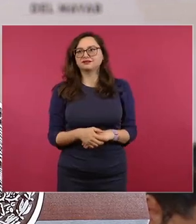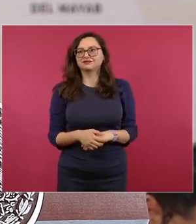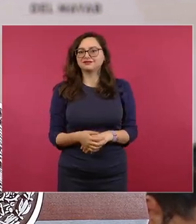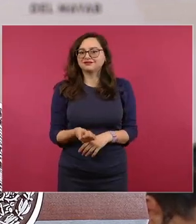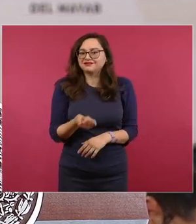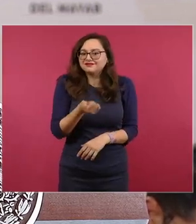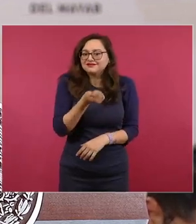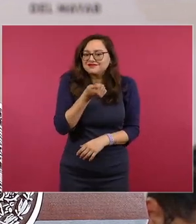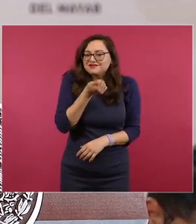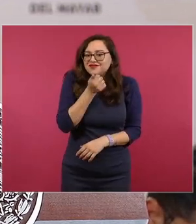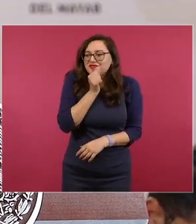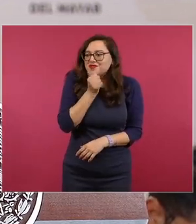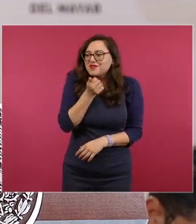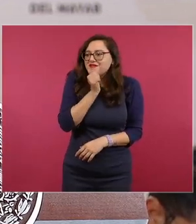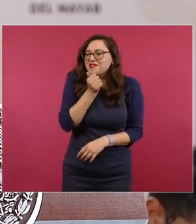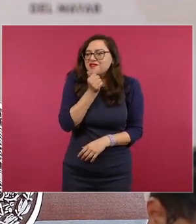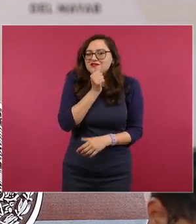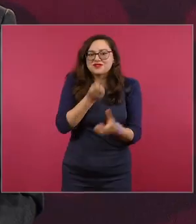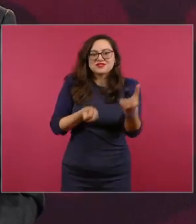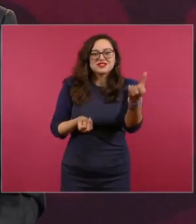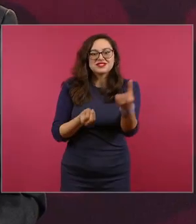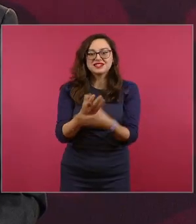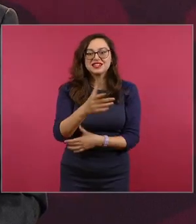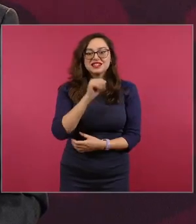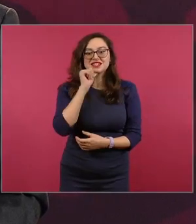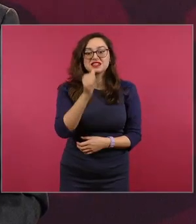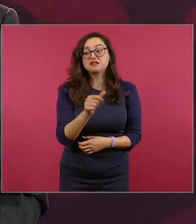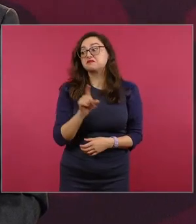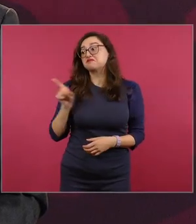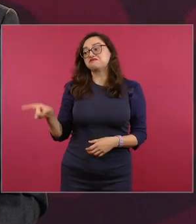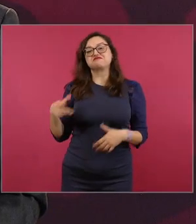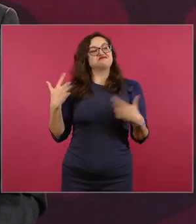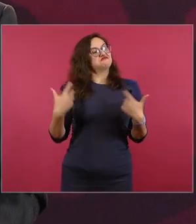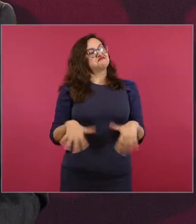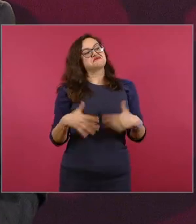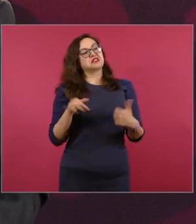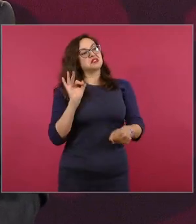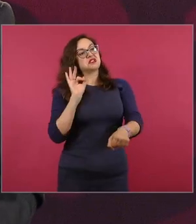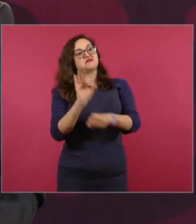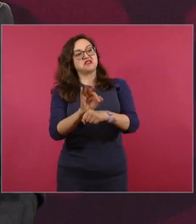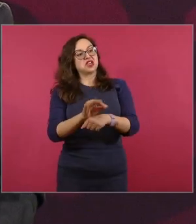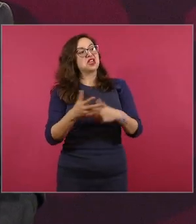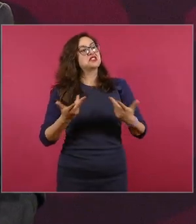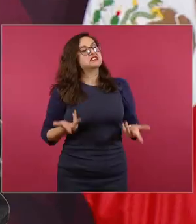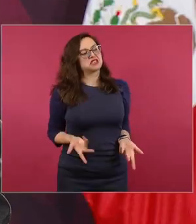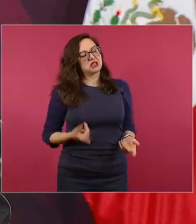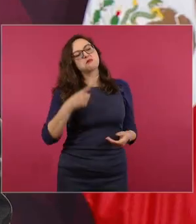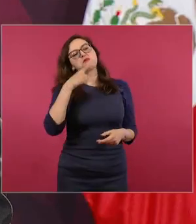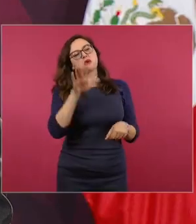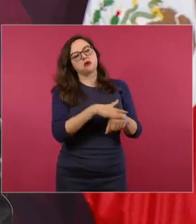acuerdos con narcotraficantes. Ayuden también,